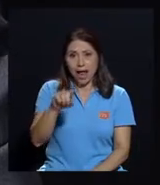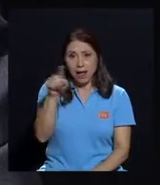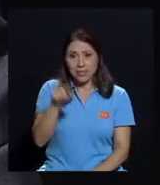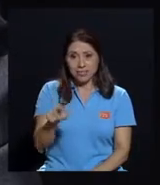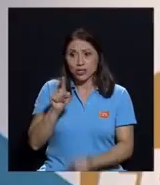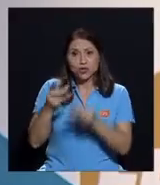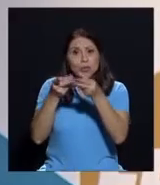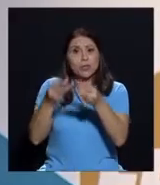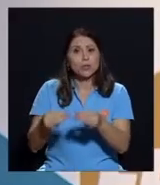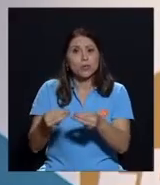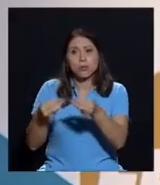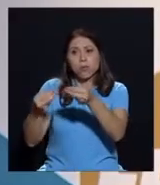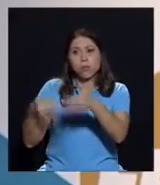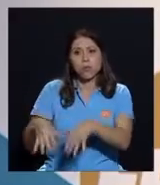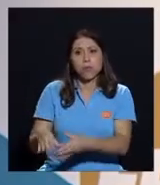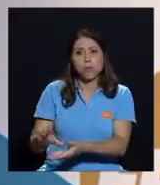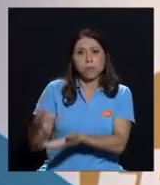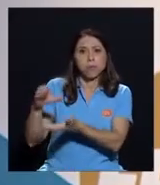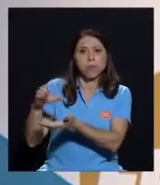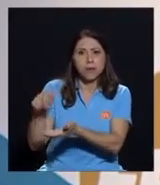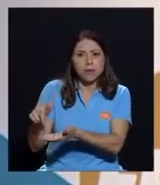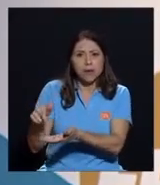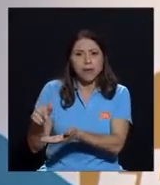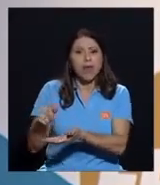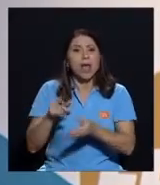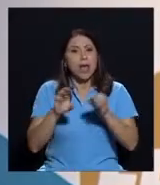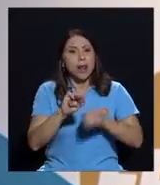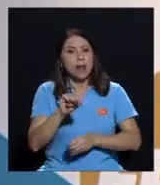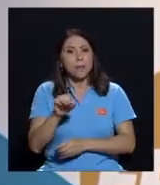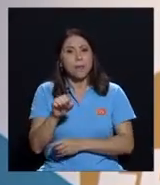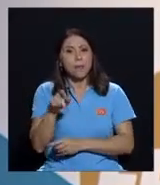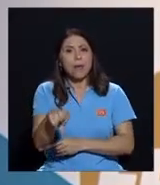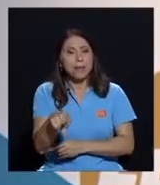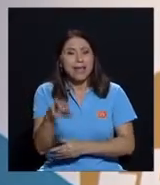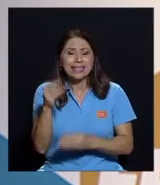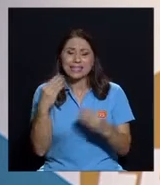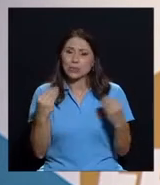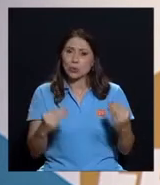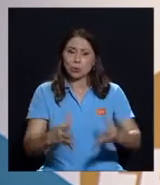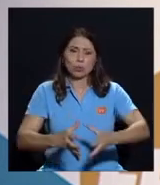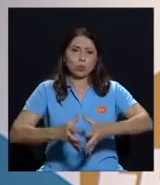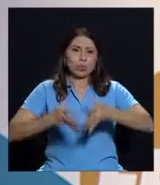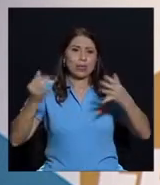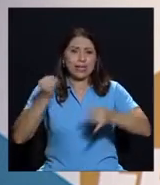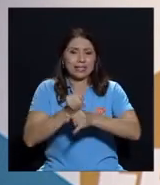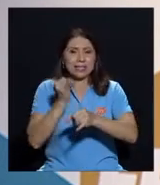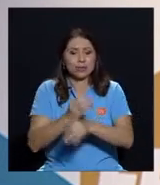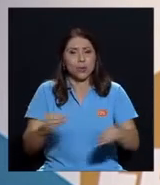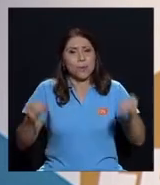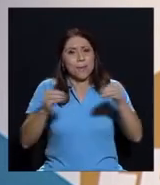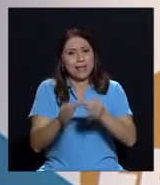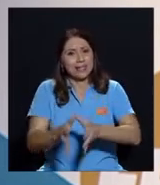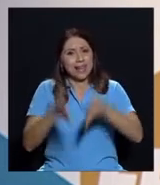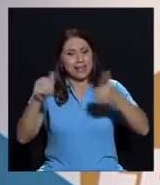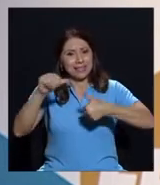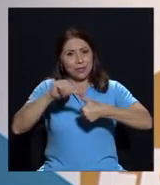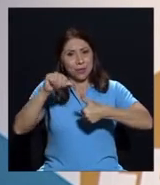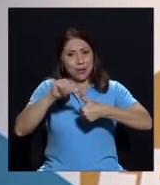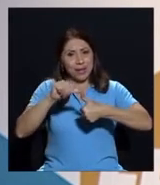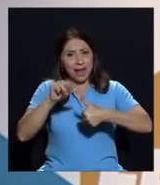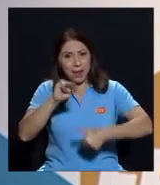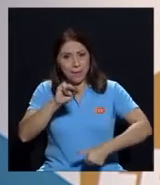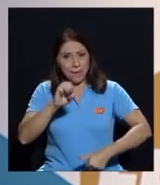presupuesto el mep es un órgano muy grande es el ministerio es la institución más grande de centroamérica el med de costa rica